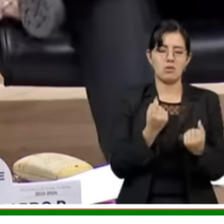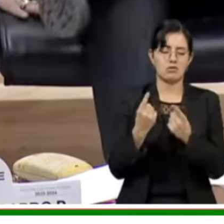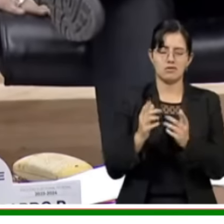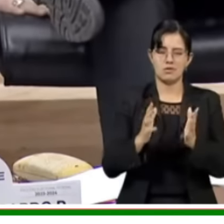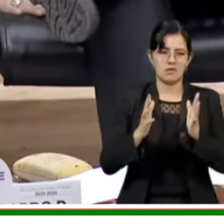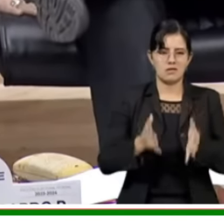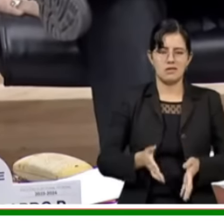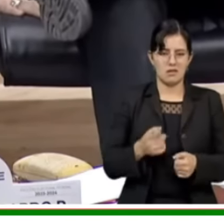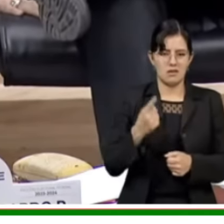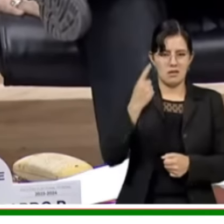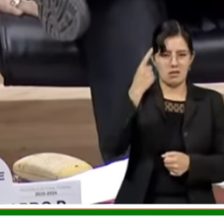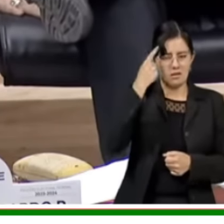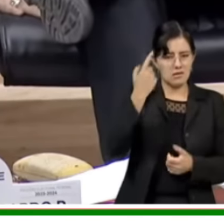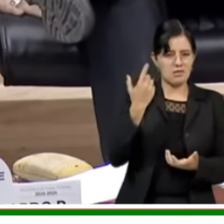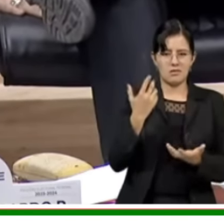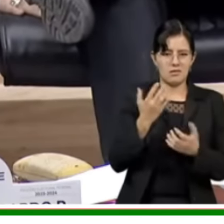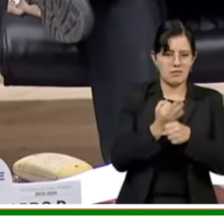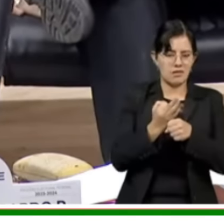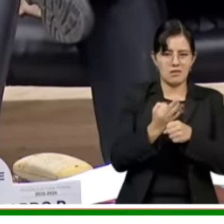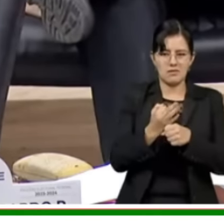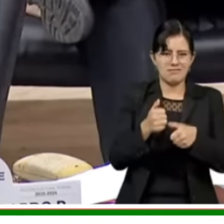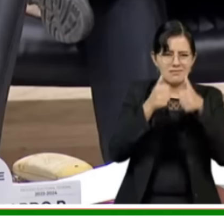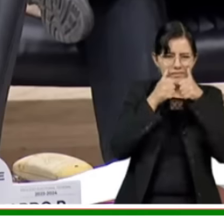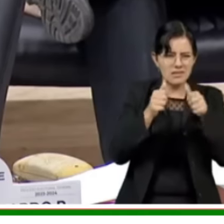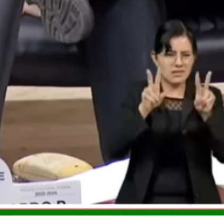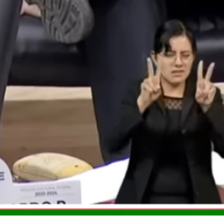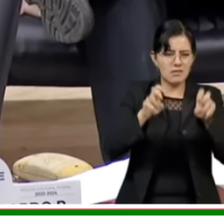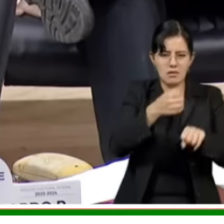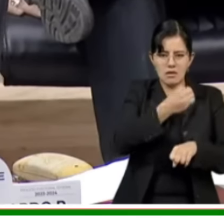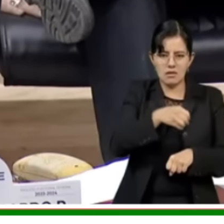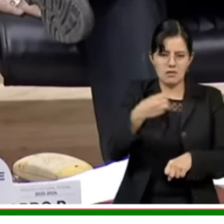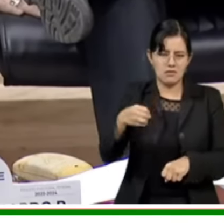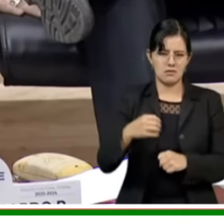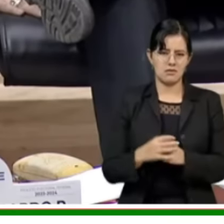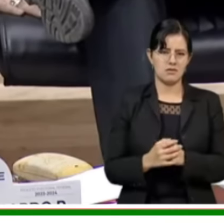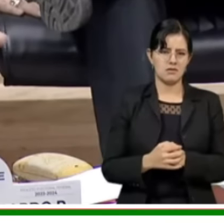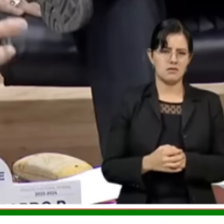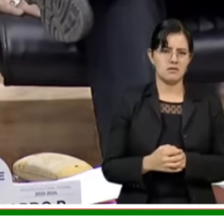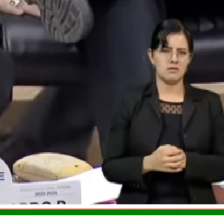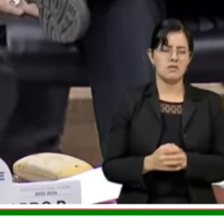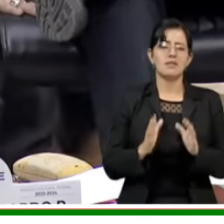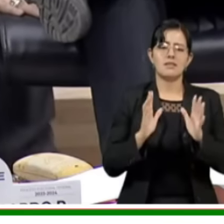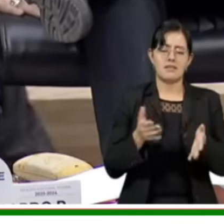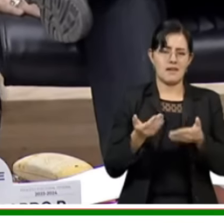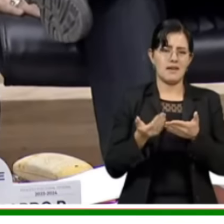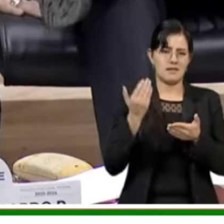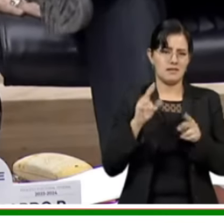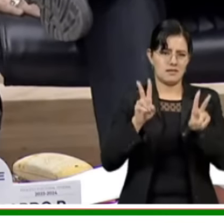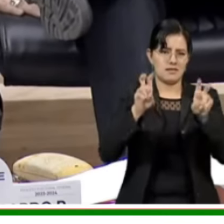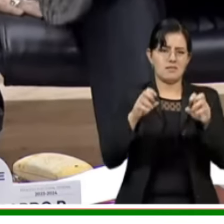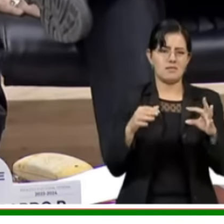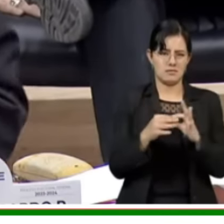Perdieron el lugar en que nos encontramos y el tema que estamos tratando que ya había sido